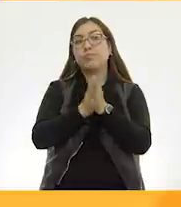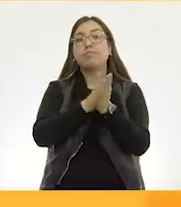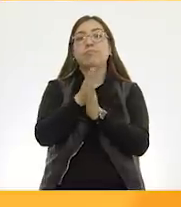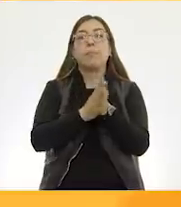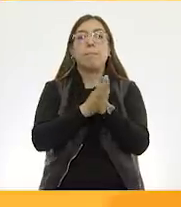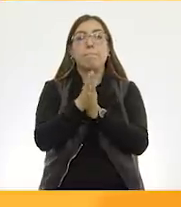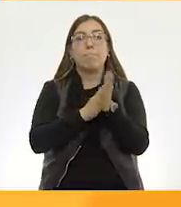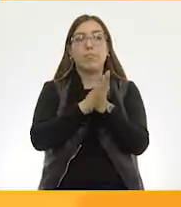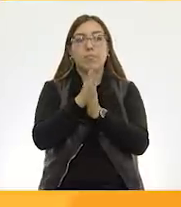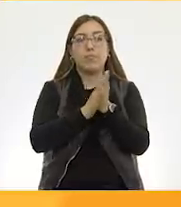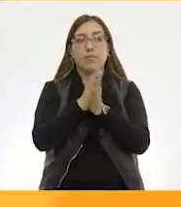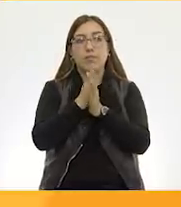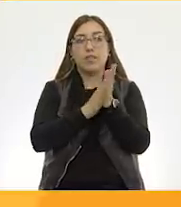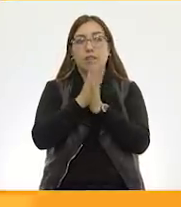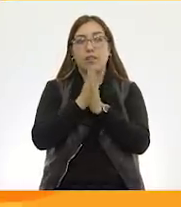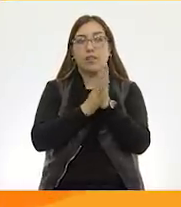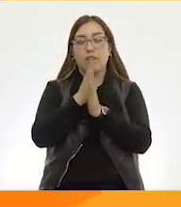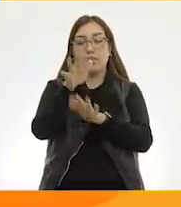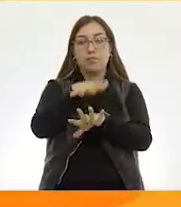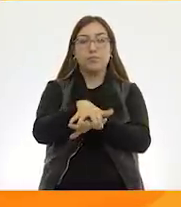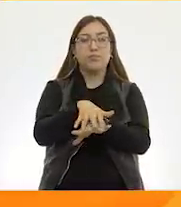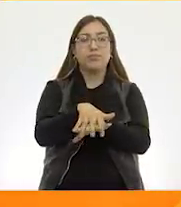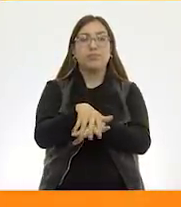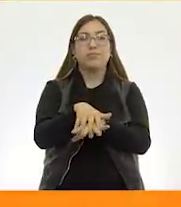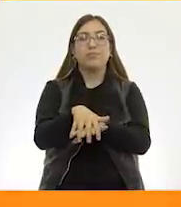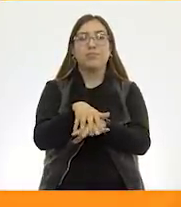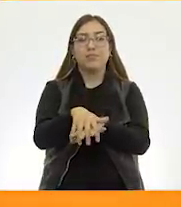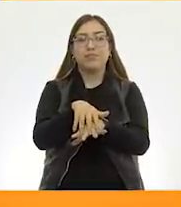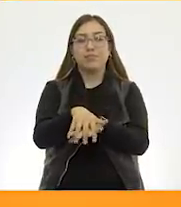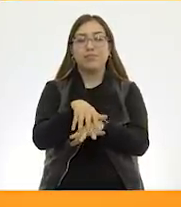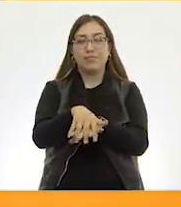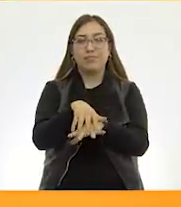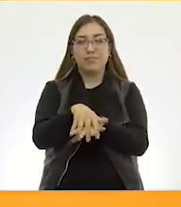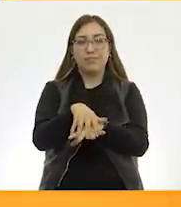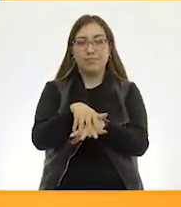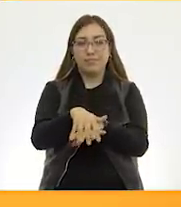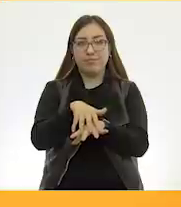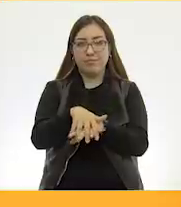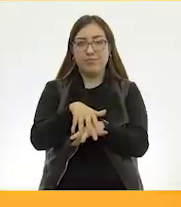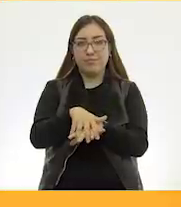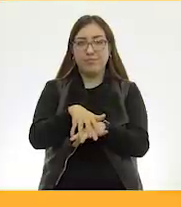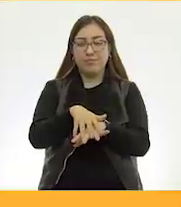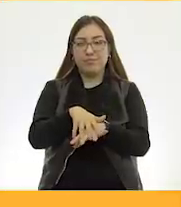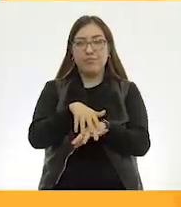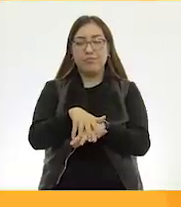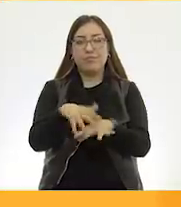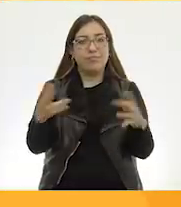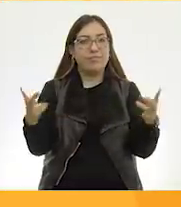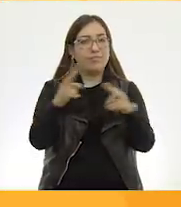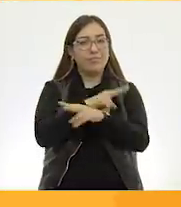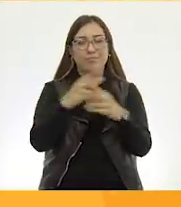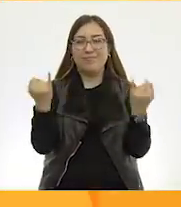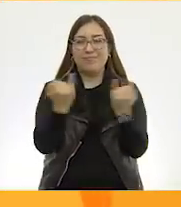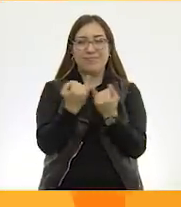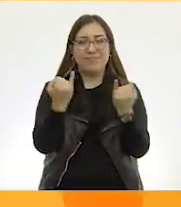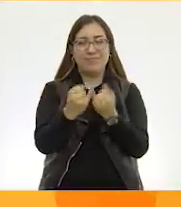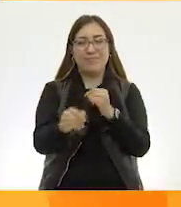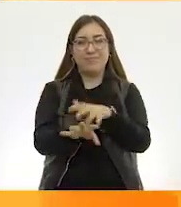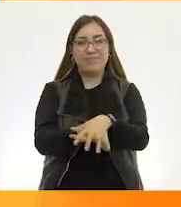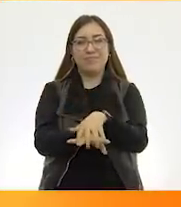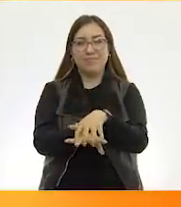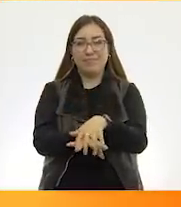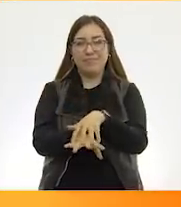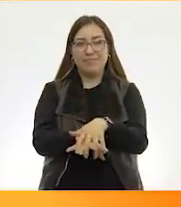con la otra. Ahora, frota la palma de una de tus manos contra el dorso de la otra, entrelazando los dedos. Repite lo mismo con la otra